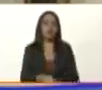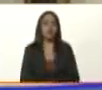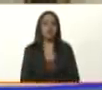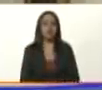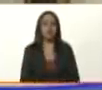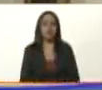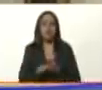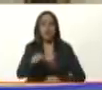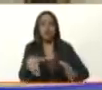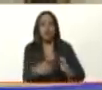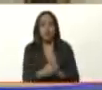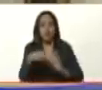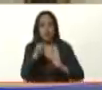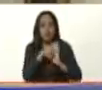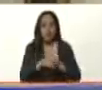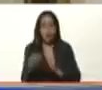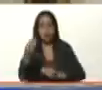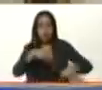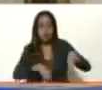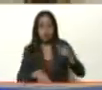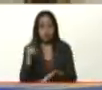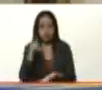Todas estas medidas suman.